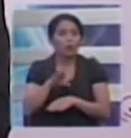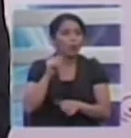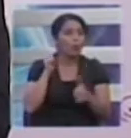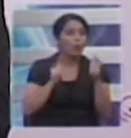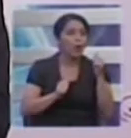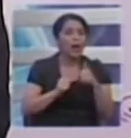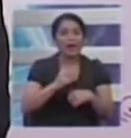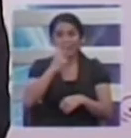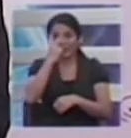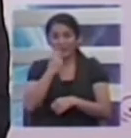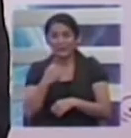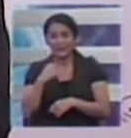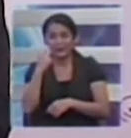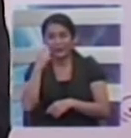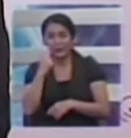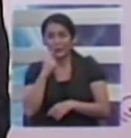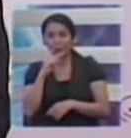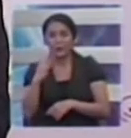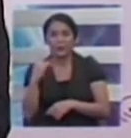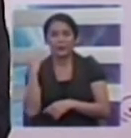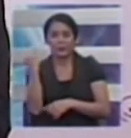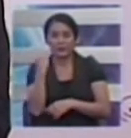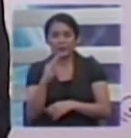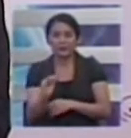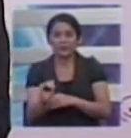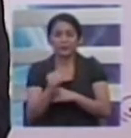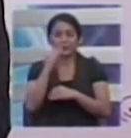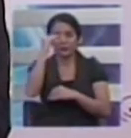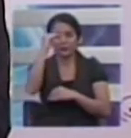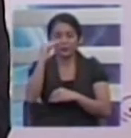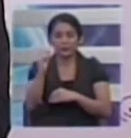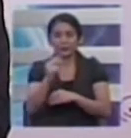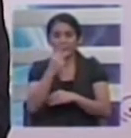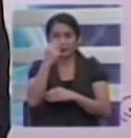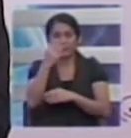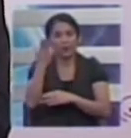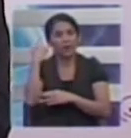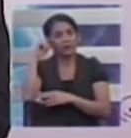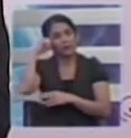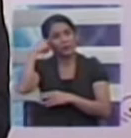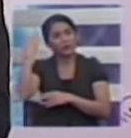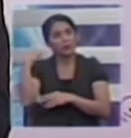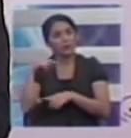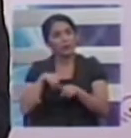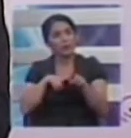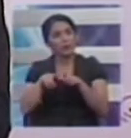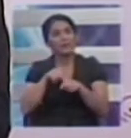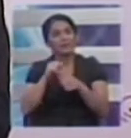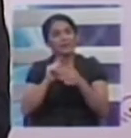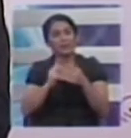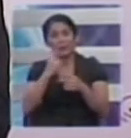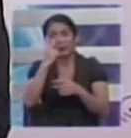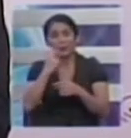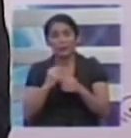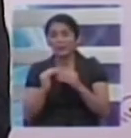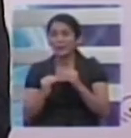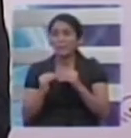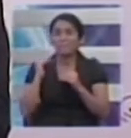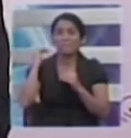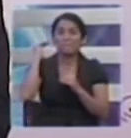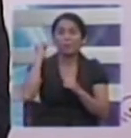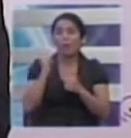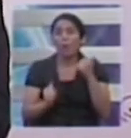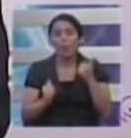pasado también estuvimos segundos en un concurso de Ecuador Potencia Turística. Este año también